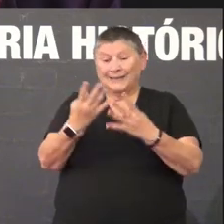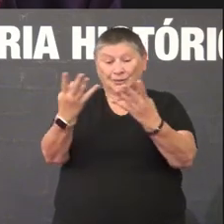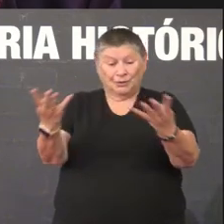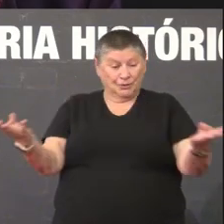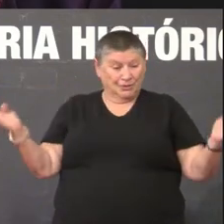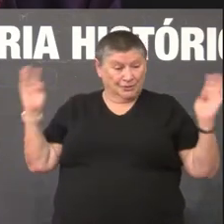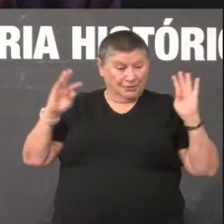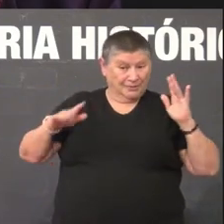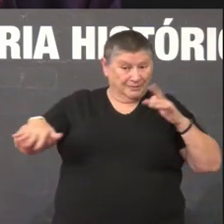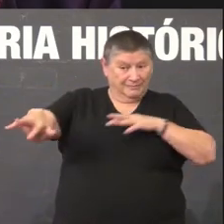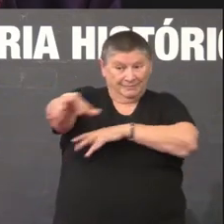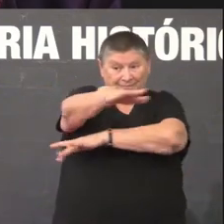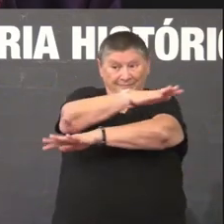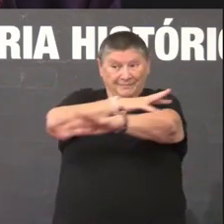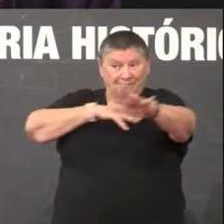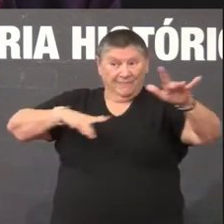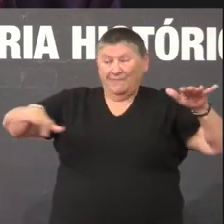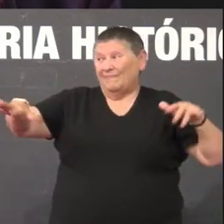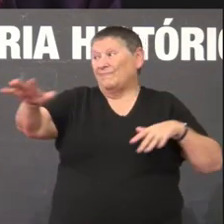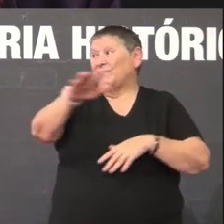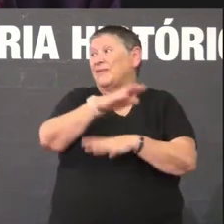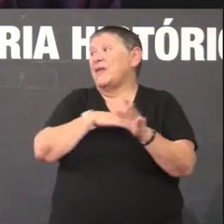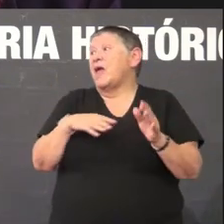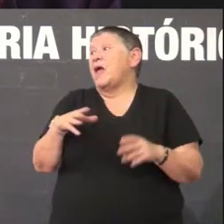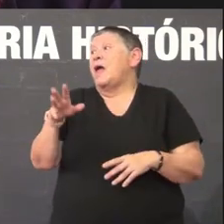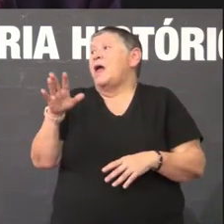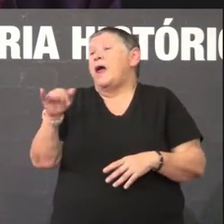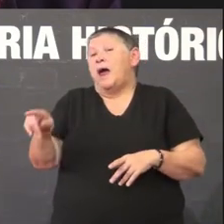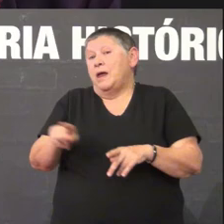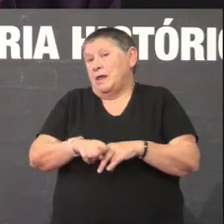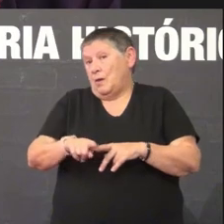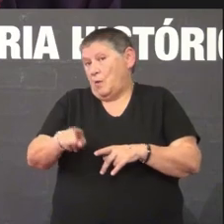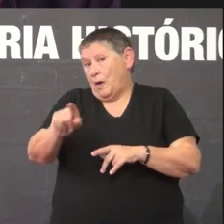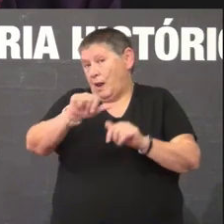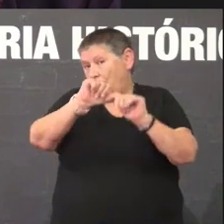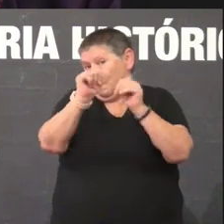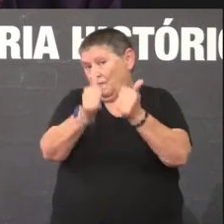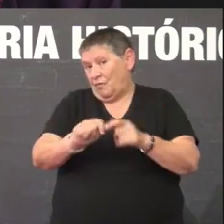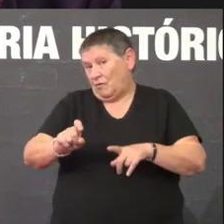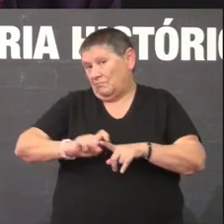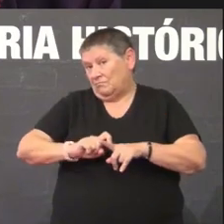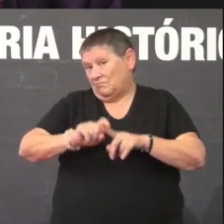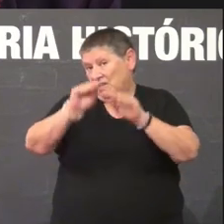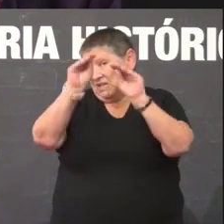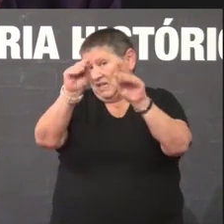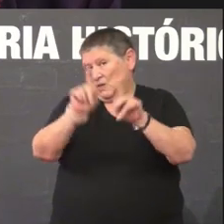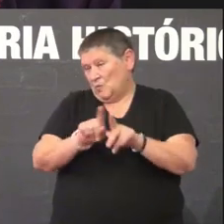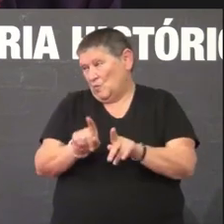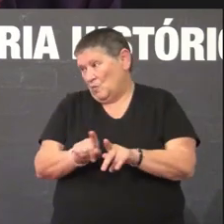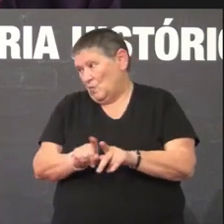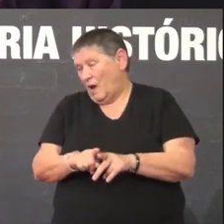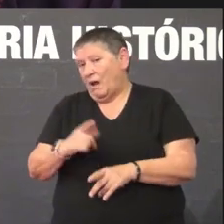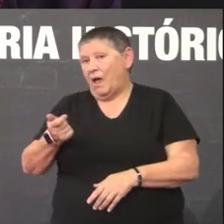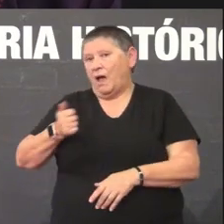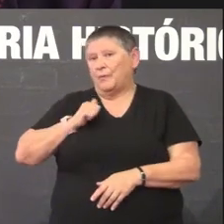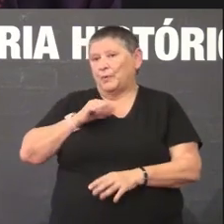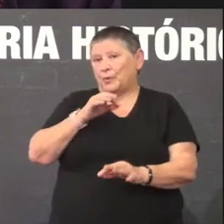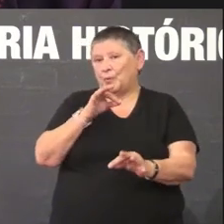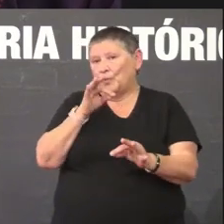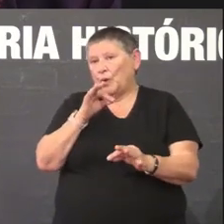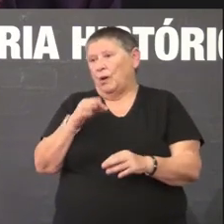rodea, que bueno, supongo que tendrán una catadura moral semejante, pues aprovecharán, jugarán sus